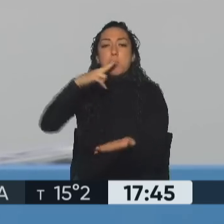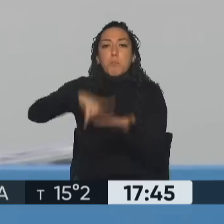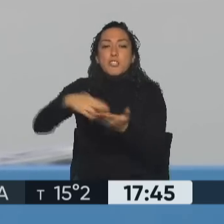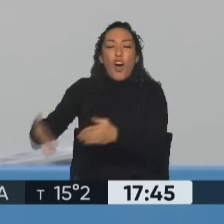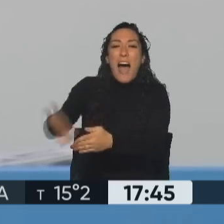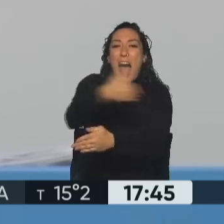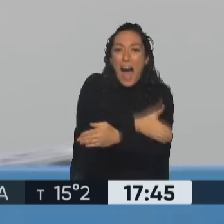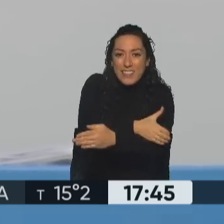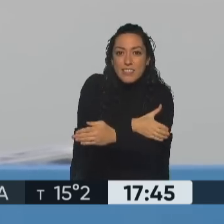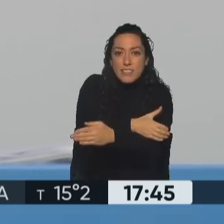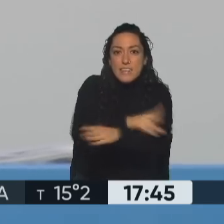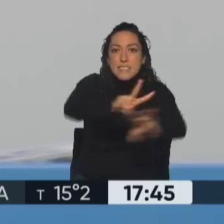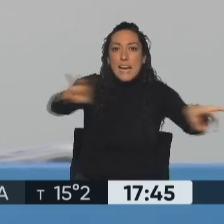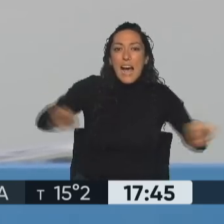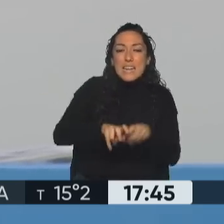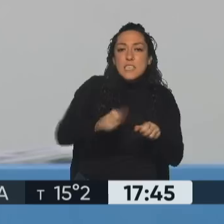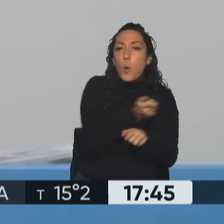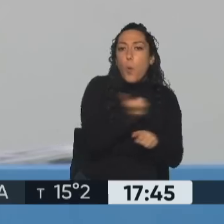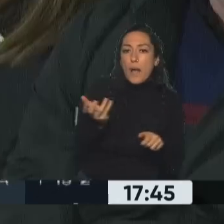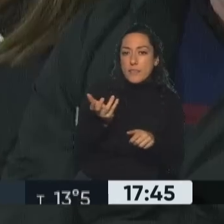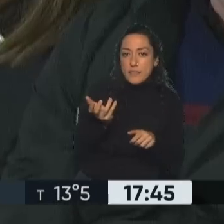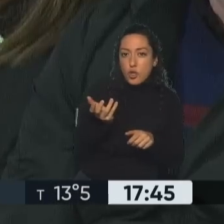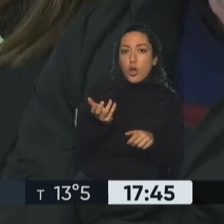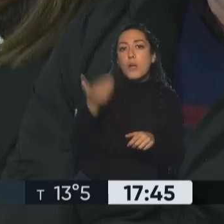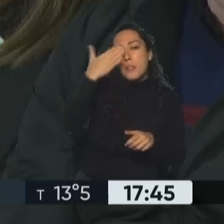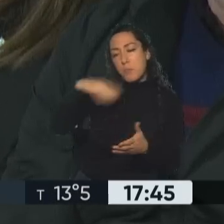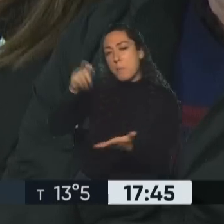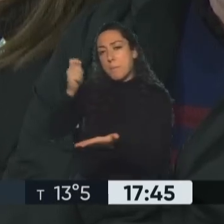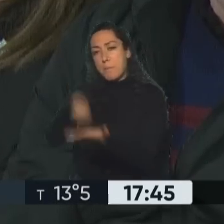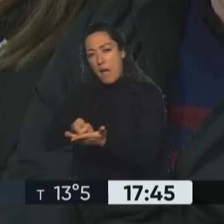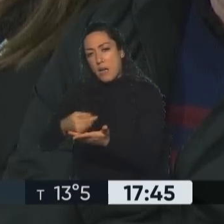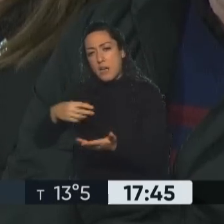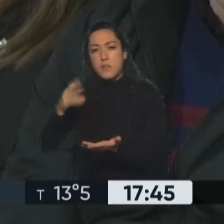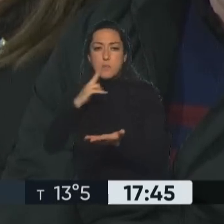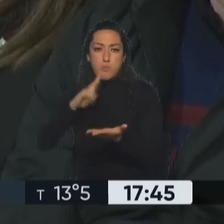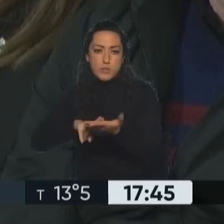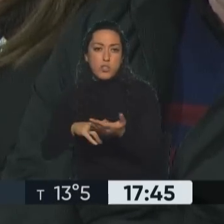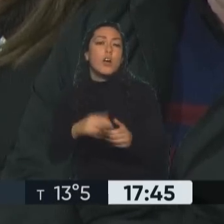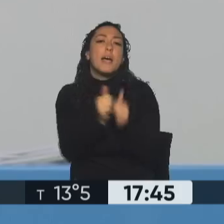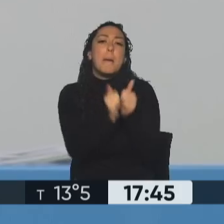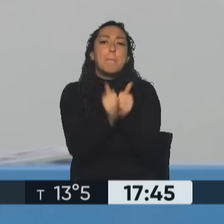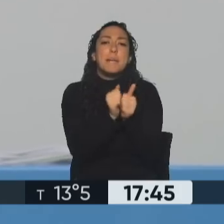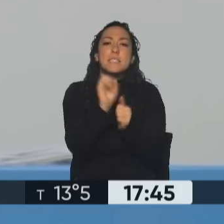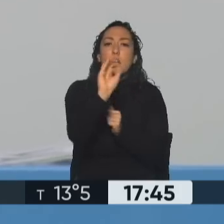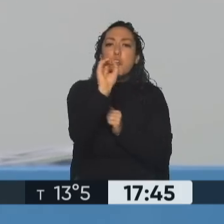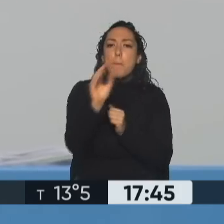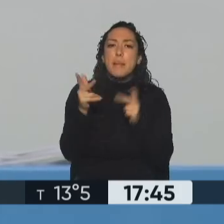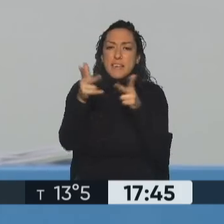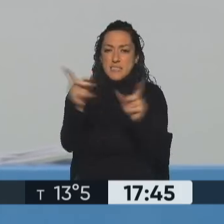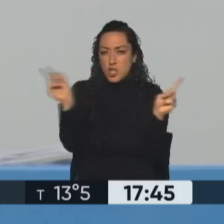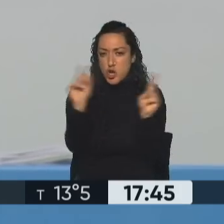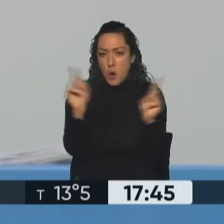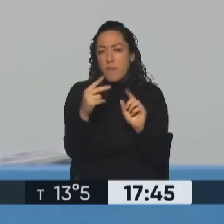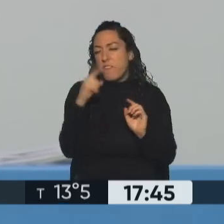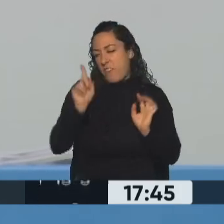impuestos que tienen que pagar por lo que ganaron. No voy a dar el nombre de empresas, pero voy a dar ejemplos nada más, porque